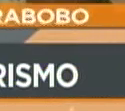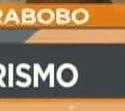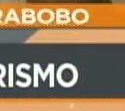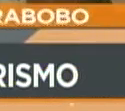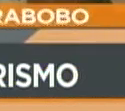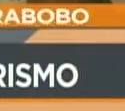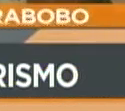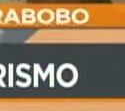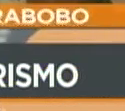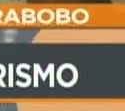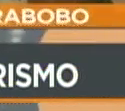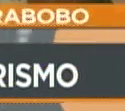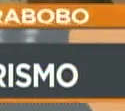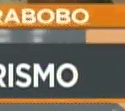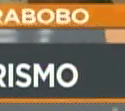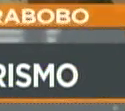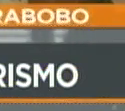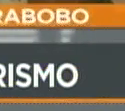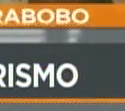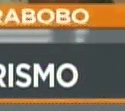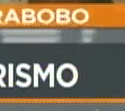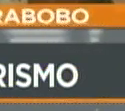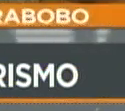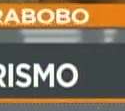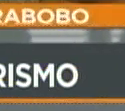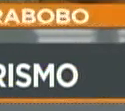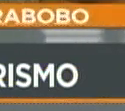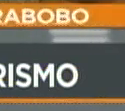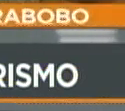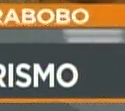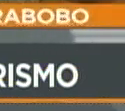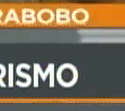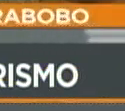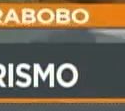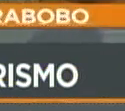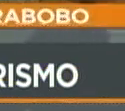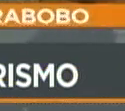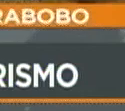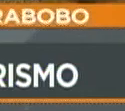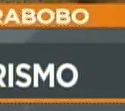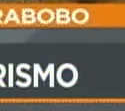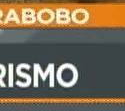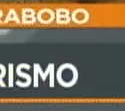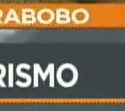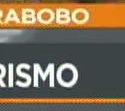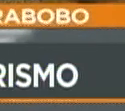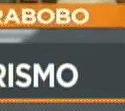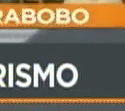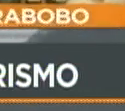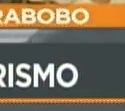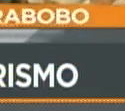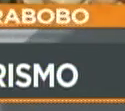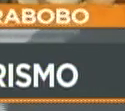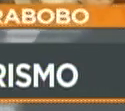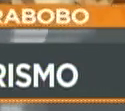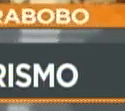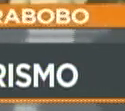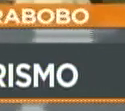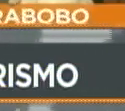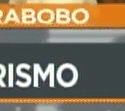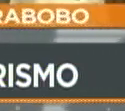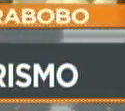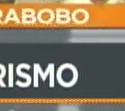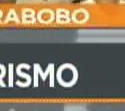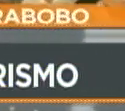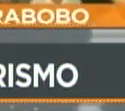un serafín como lo fue José Tomás Bove en estas tierras, ¿no? Es historia lo que estamos viviendo aquí en esta ciudad de Barcelona.